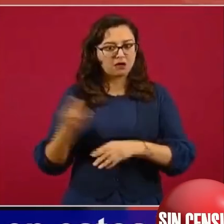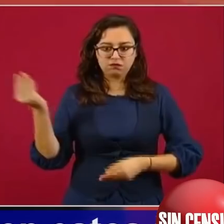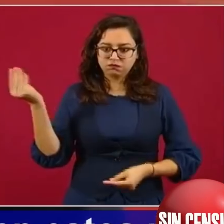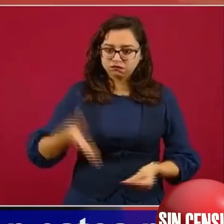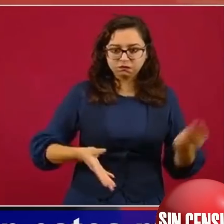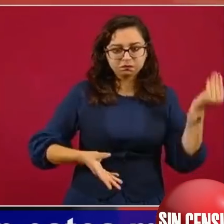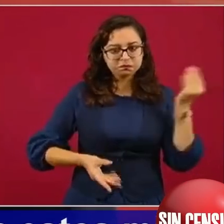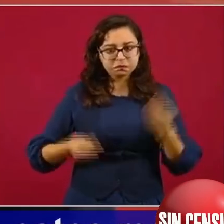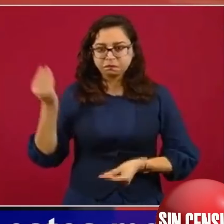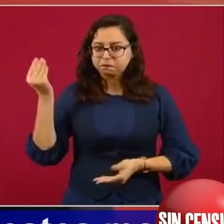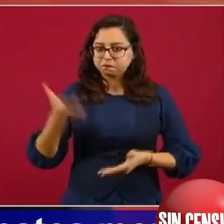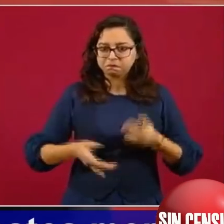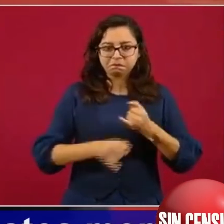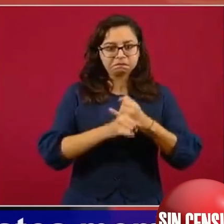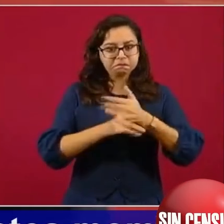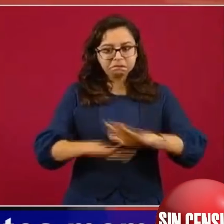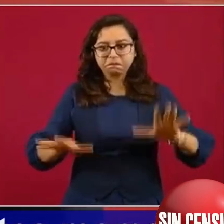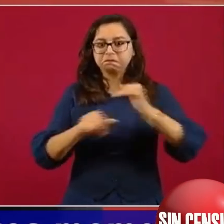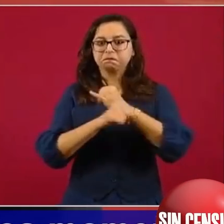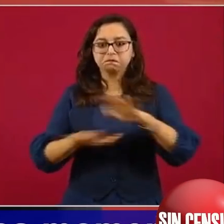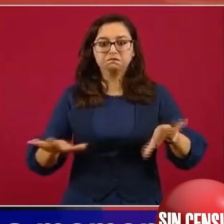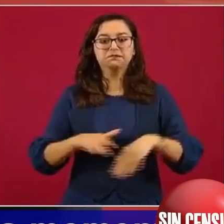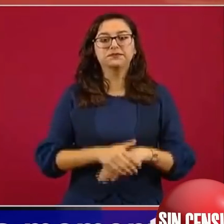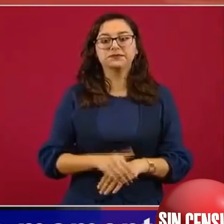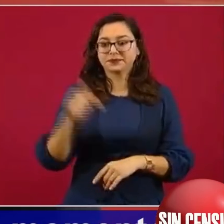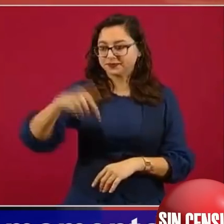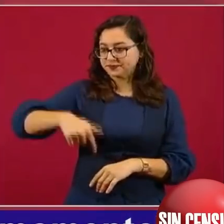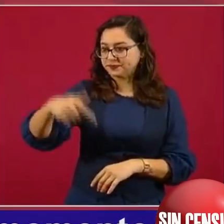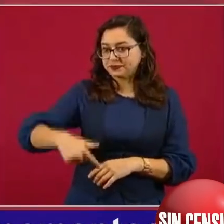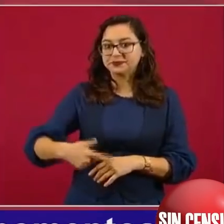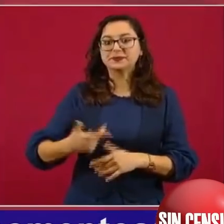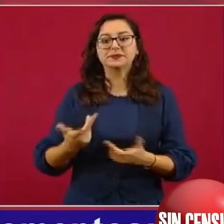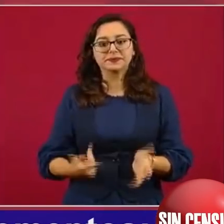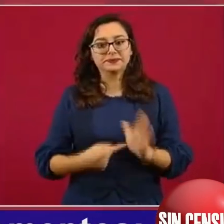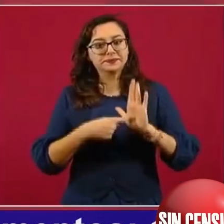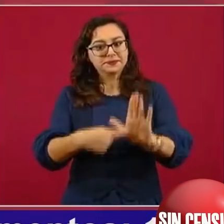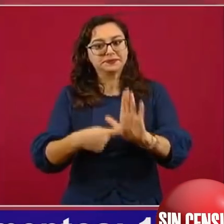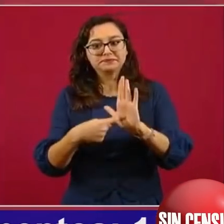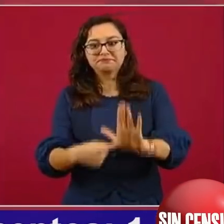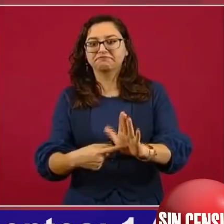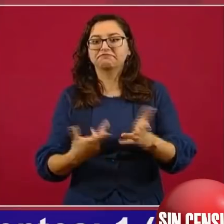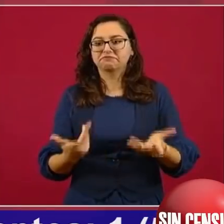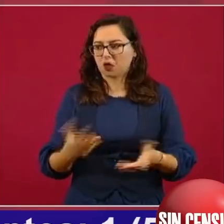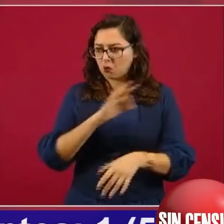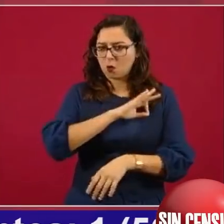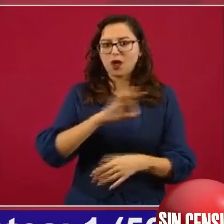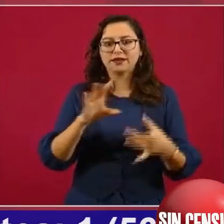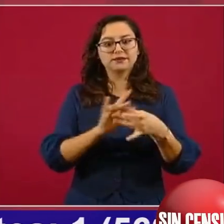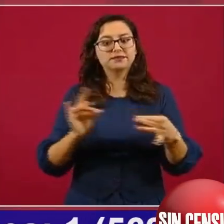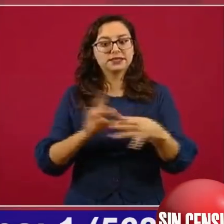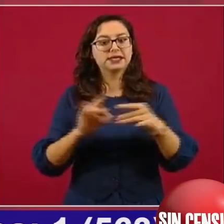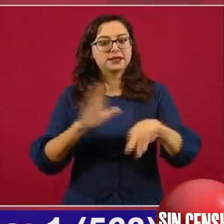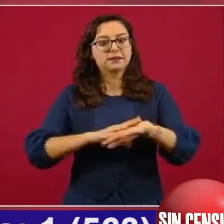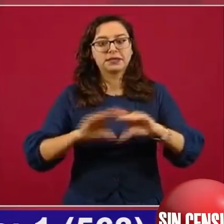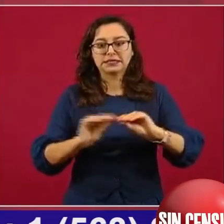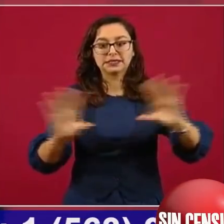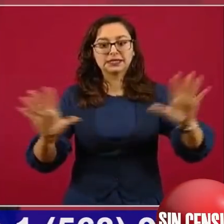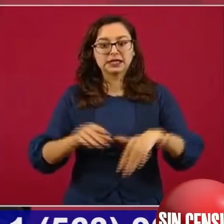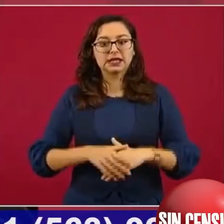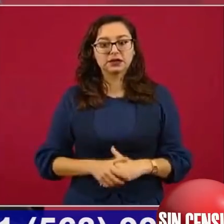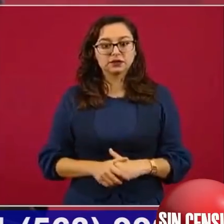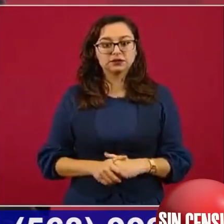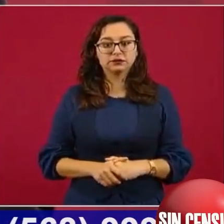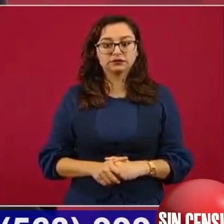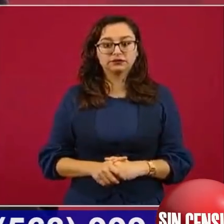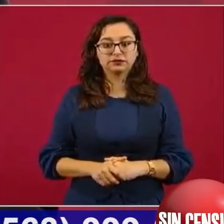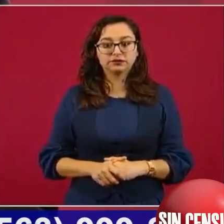este espacio para que la gente conozca más sobre la reforma, y hay